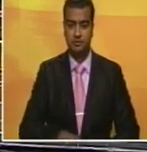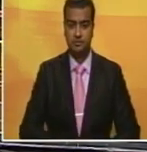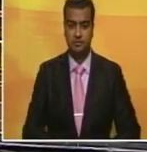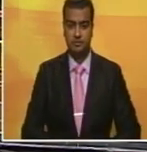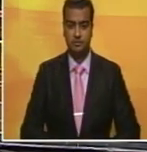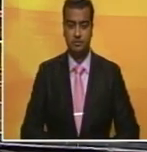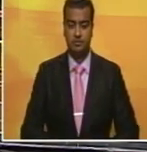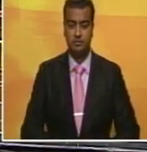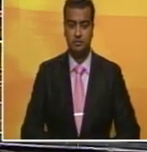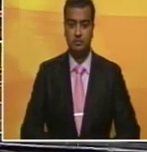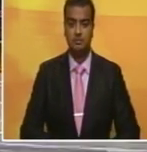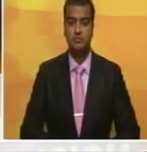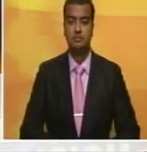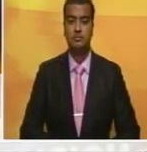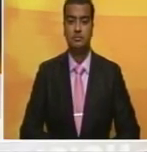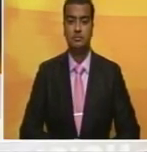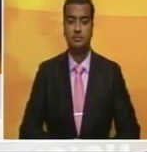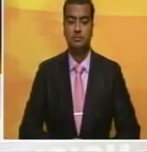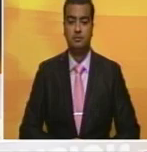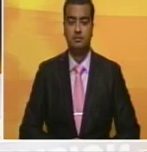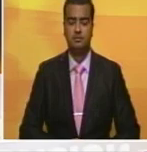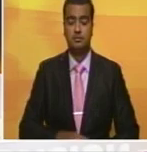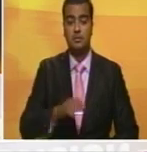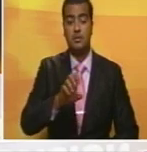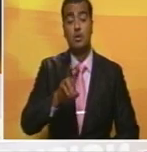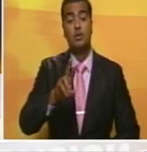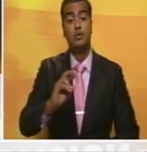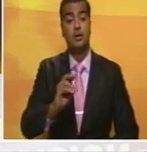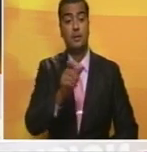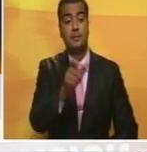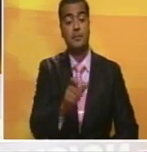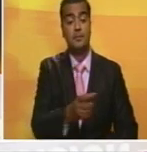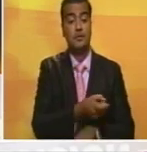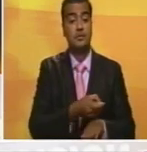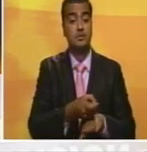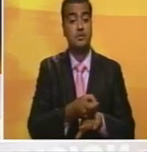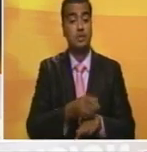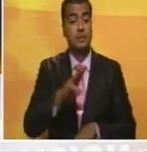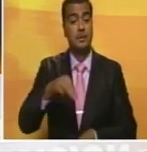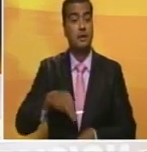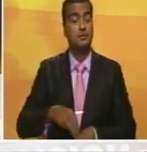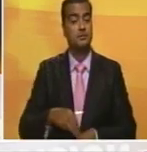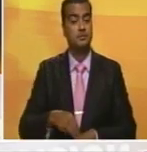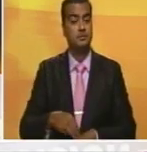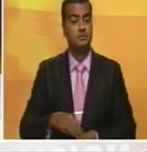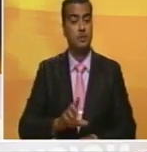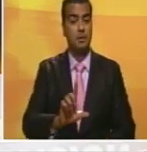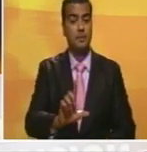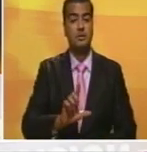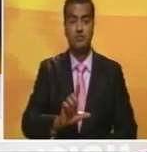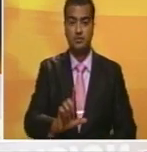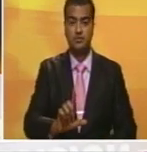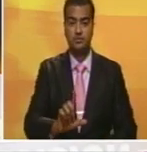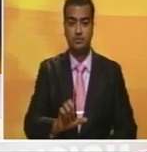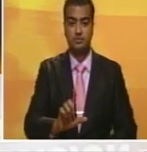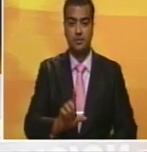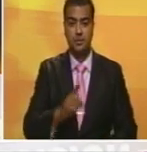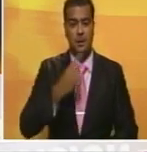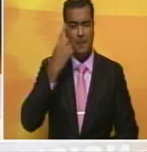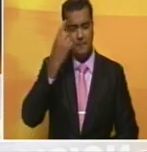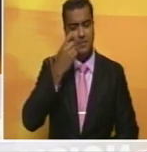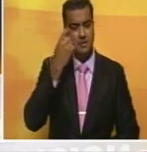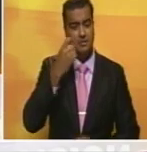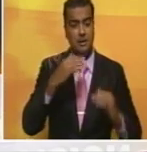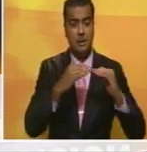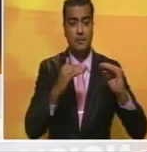Covela, Noticiero Venevisión. Héctor Rodríguez, aspirante a la gobernación del Estado Miranda por el Partido Socialista Unido de Venezuela, considera que